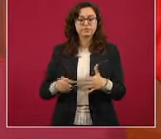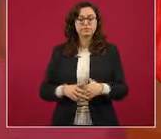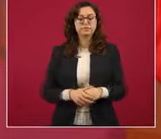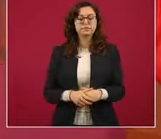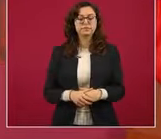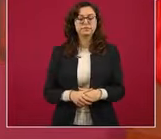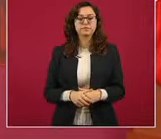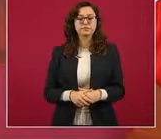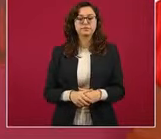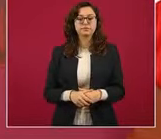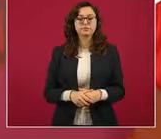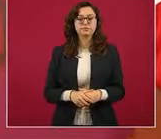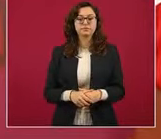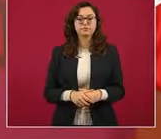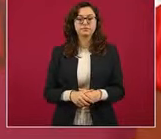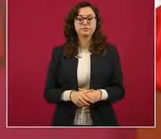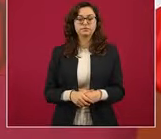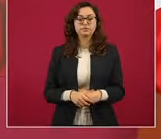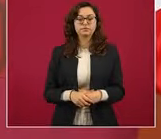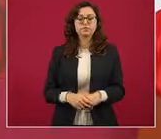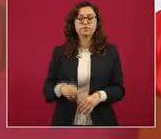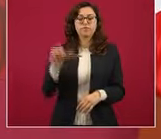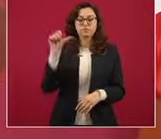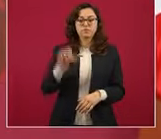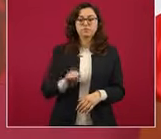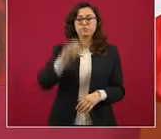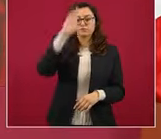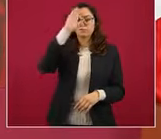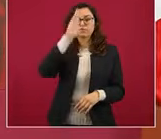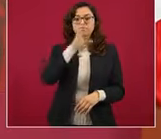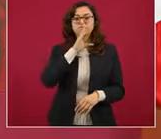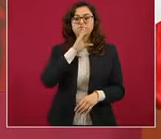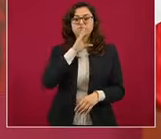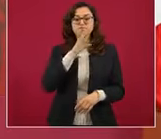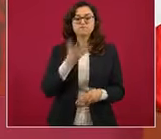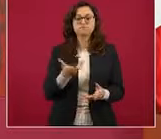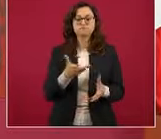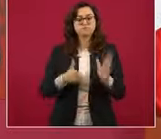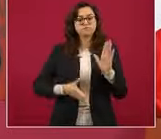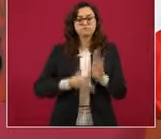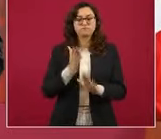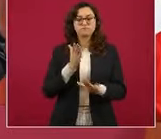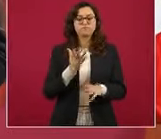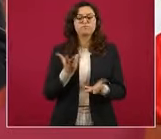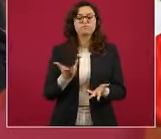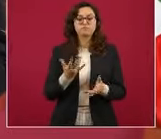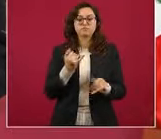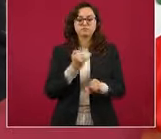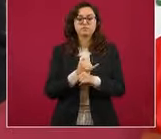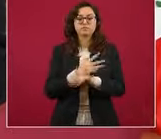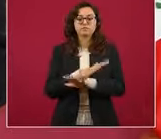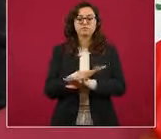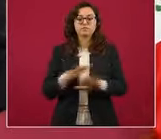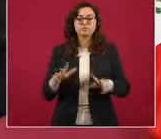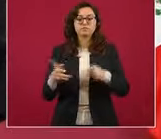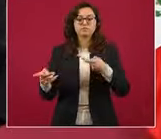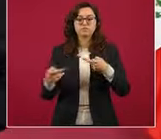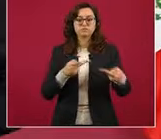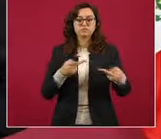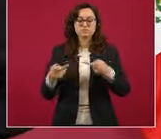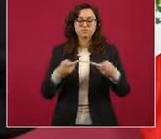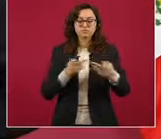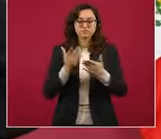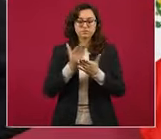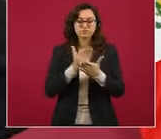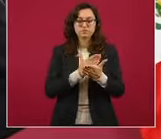Hoy, al mediodía, vamos a informar sobre el plan de apoyo a